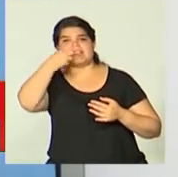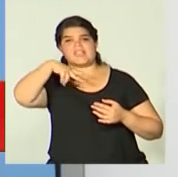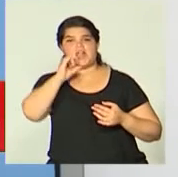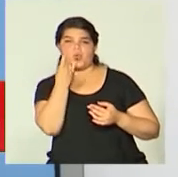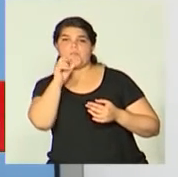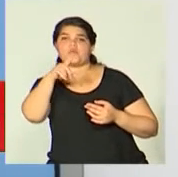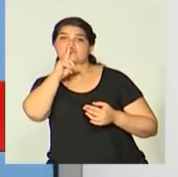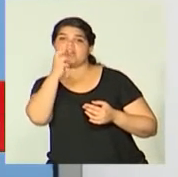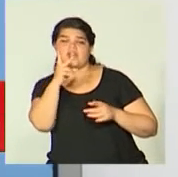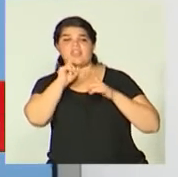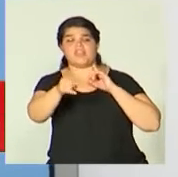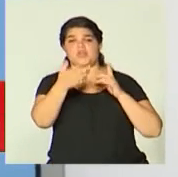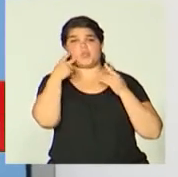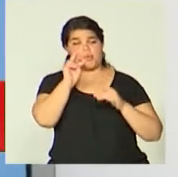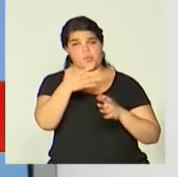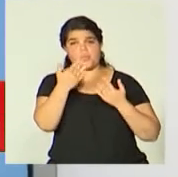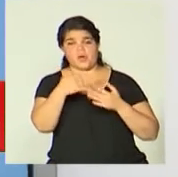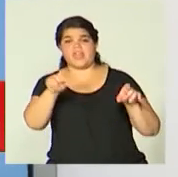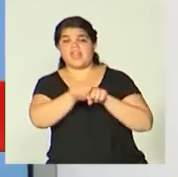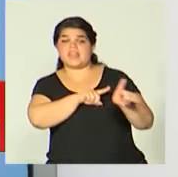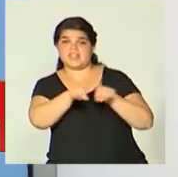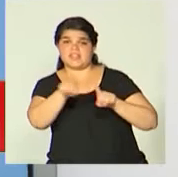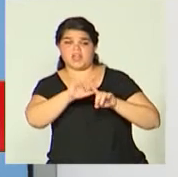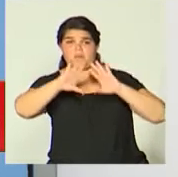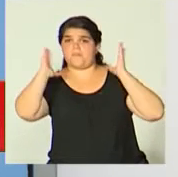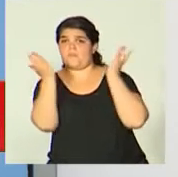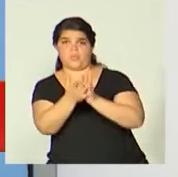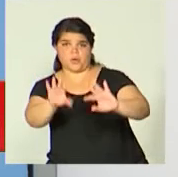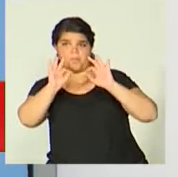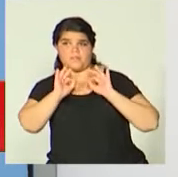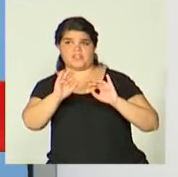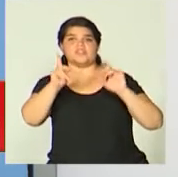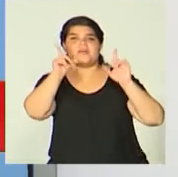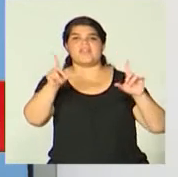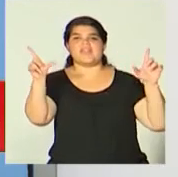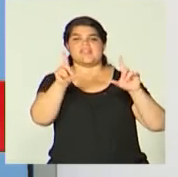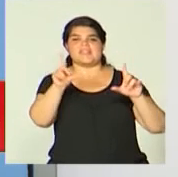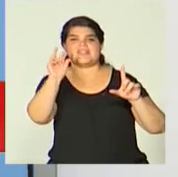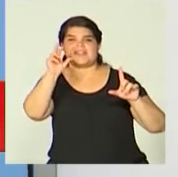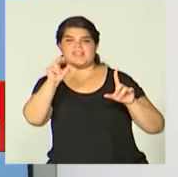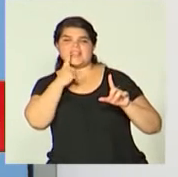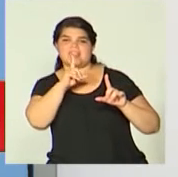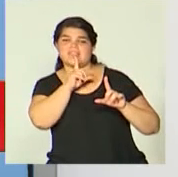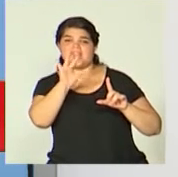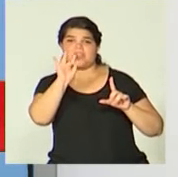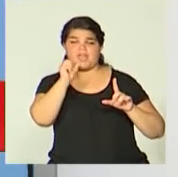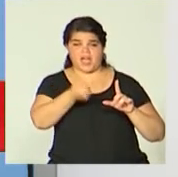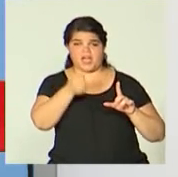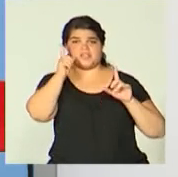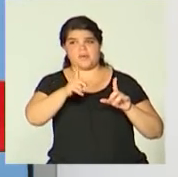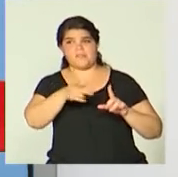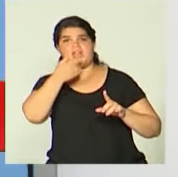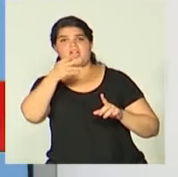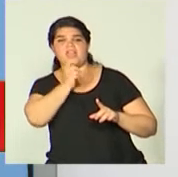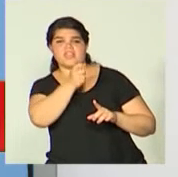en vivo y allí por internet en todo el mundo obviamente canal 30 de la televisión digital abierta tanto la entrevista con enrique